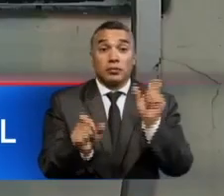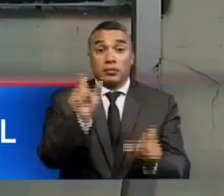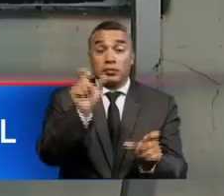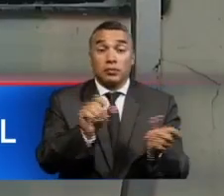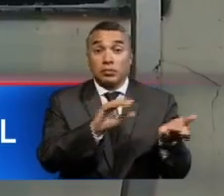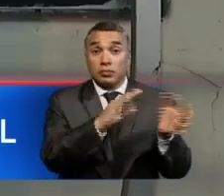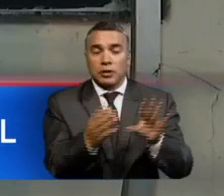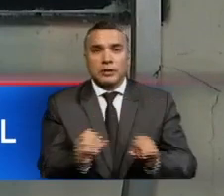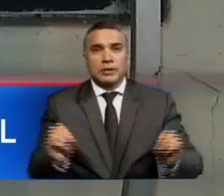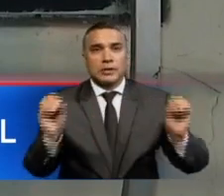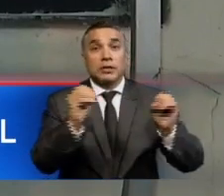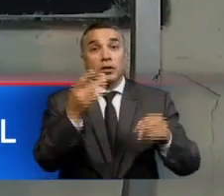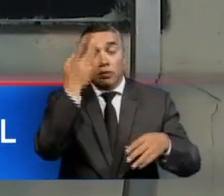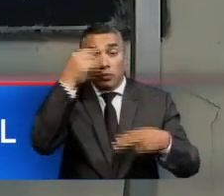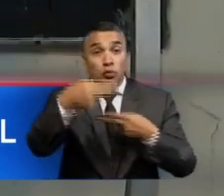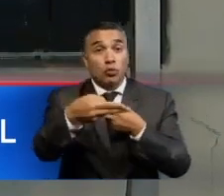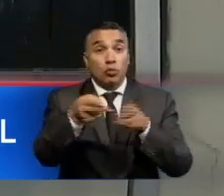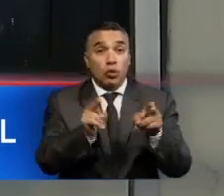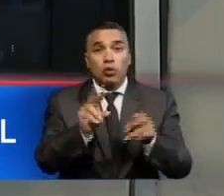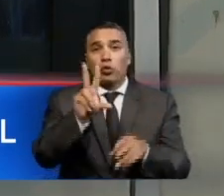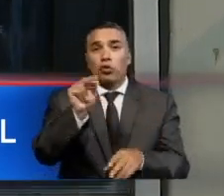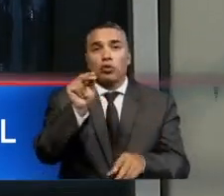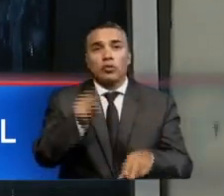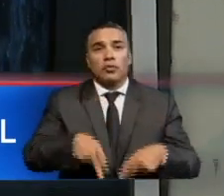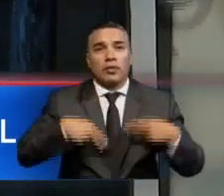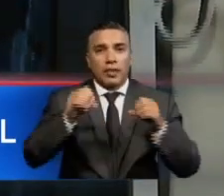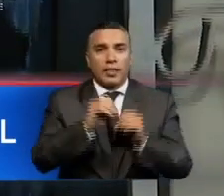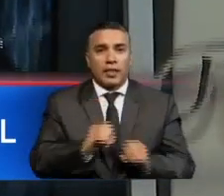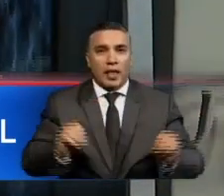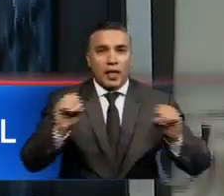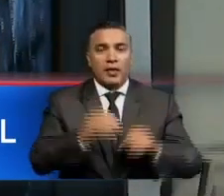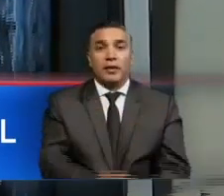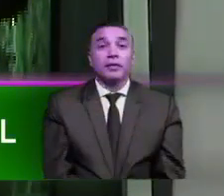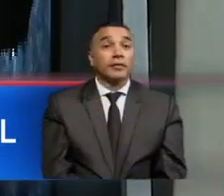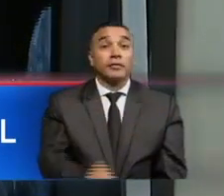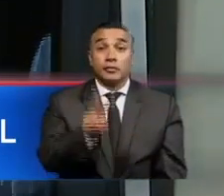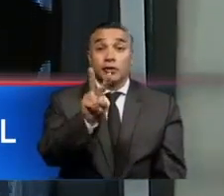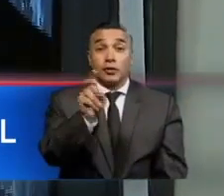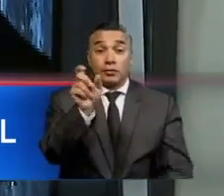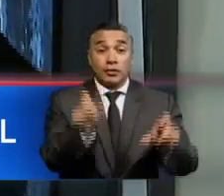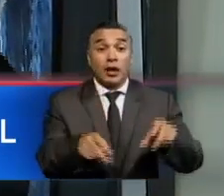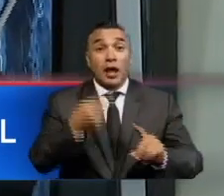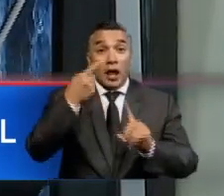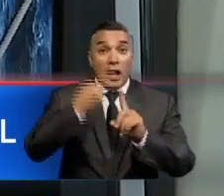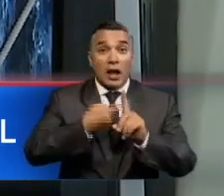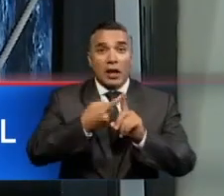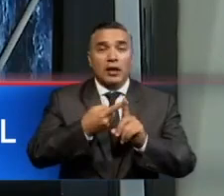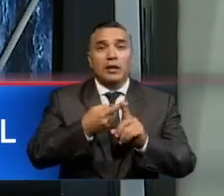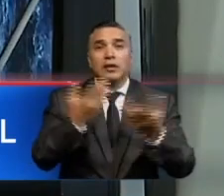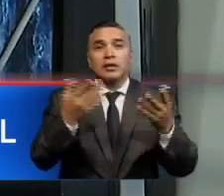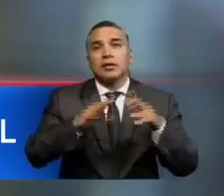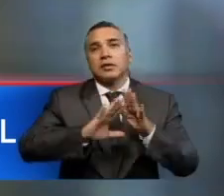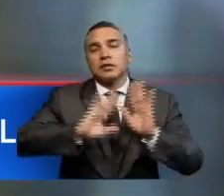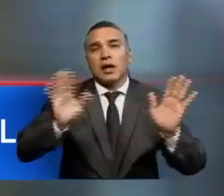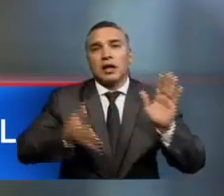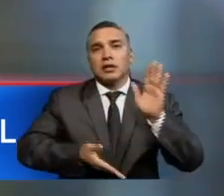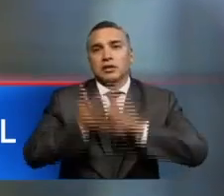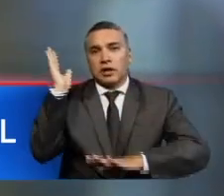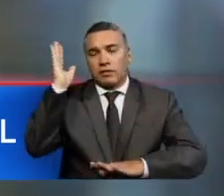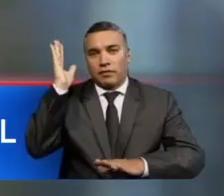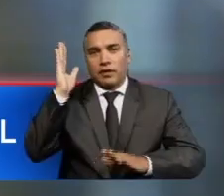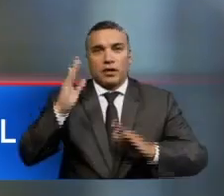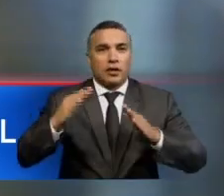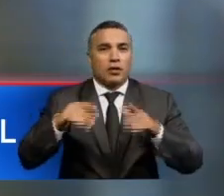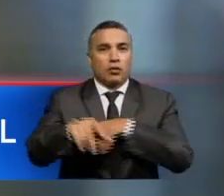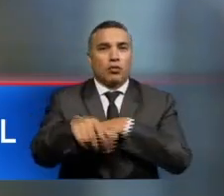víctimas, puesto que en el departamento no había nadie, ya que las 2 personas que alquilaban habían desocupado y se